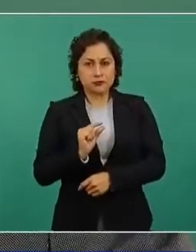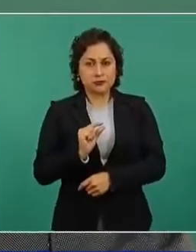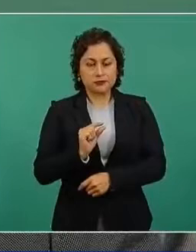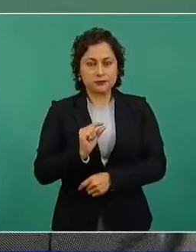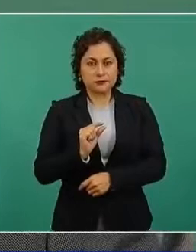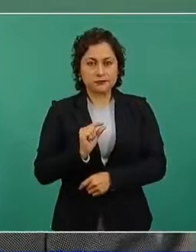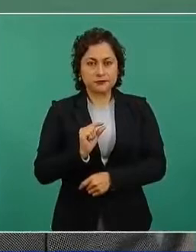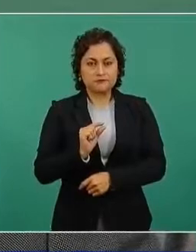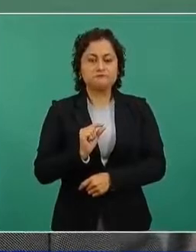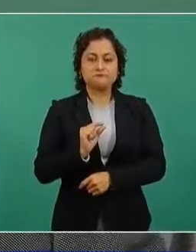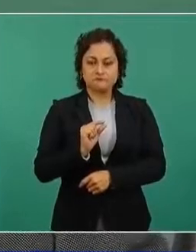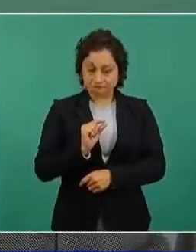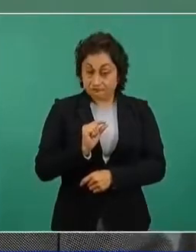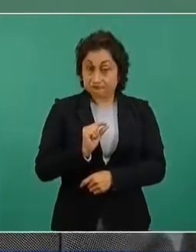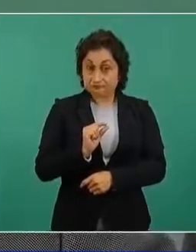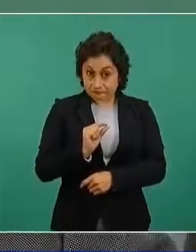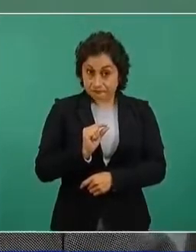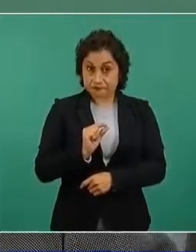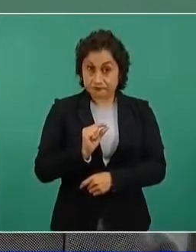Y en efecto,